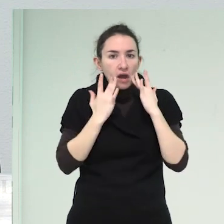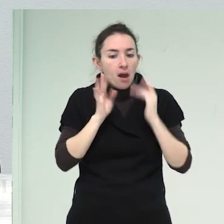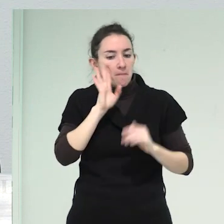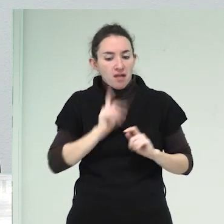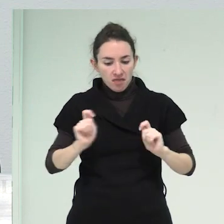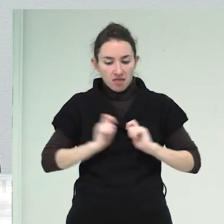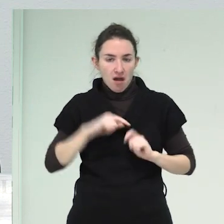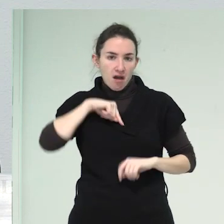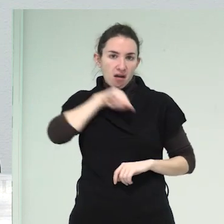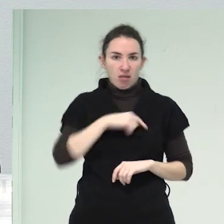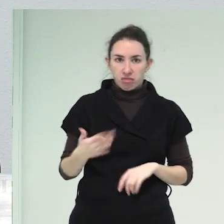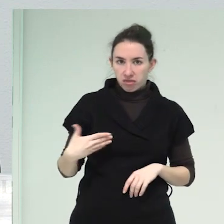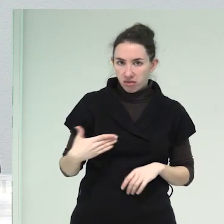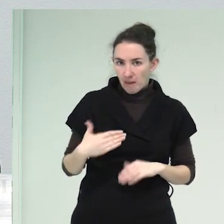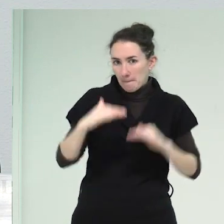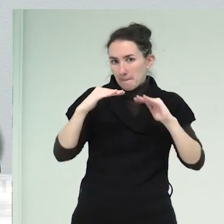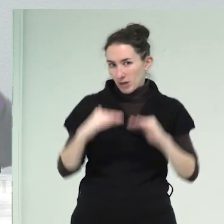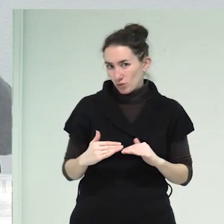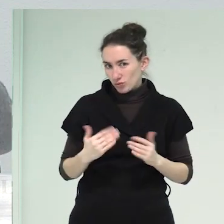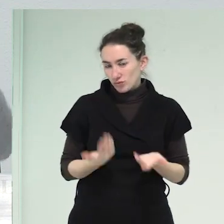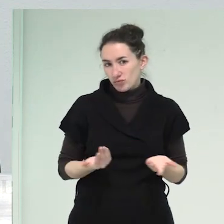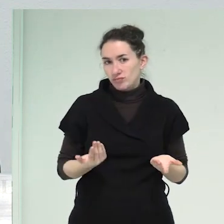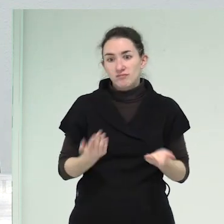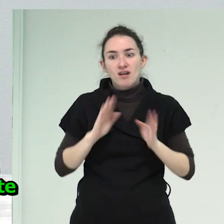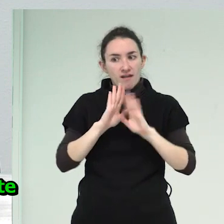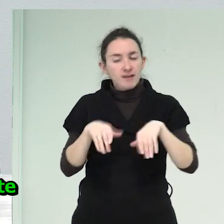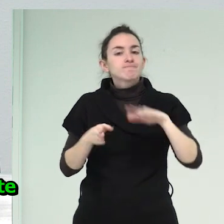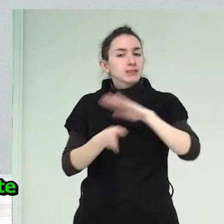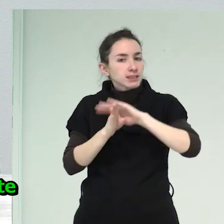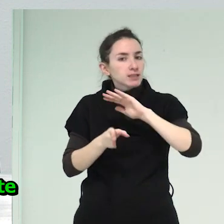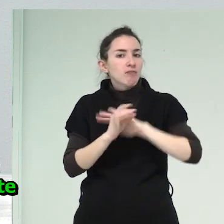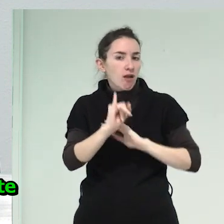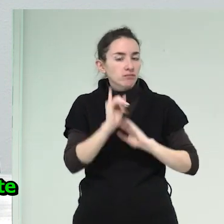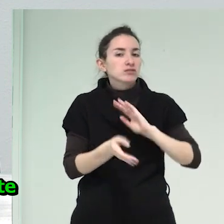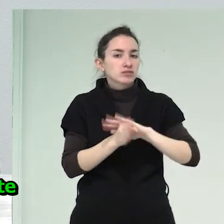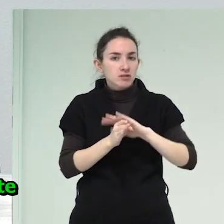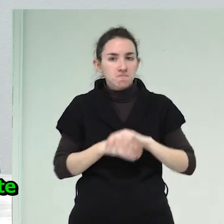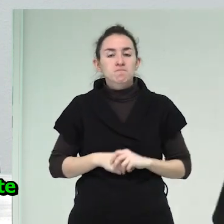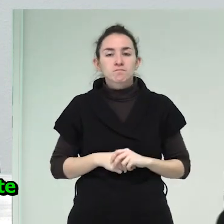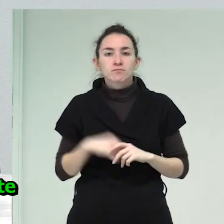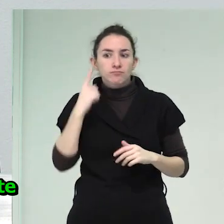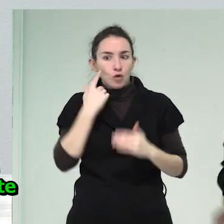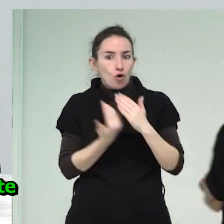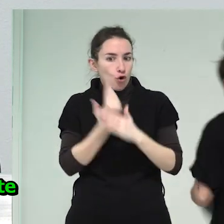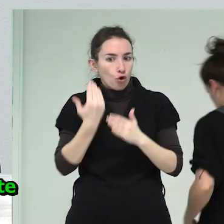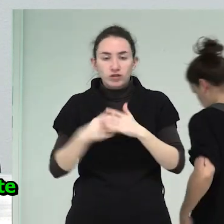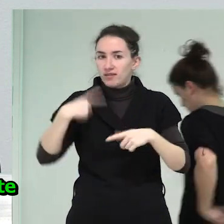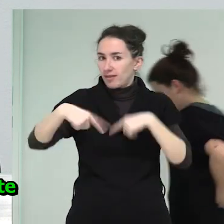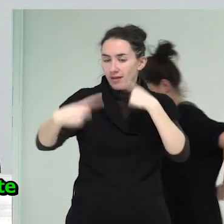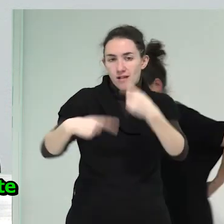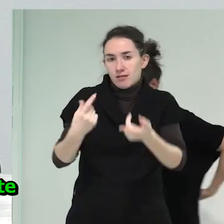te hace menos, ¿no? Y se sigue viviendo. Eso se sigue viviendo y cotidianamente